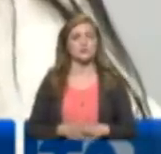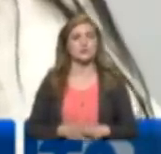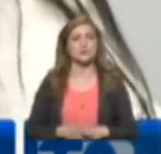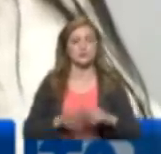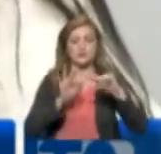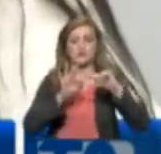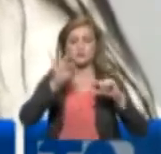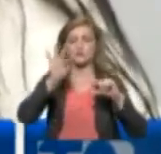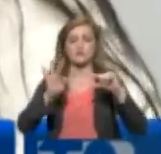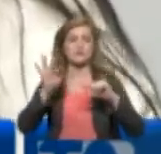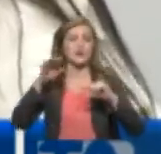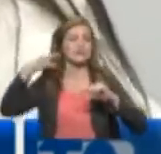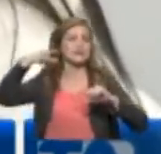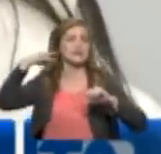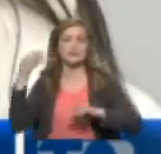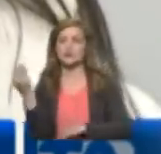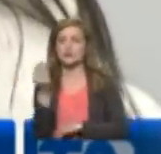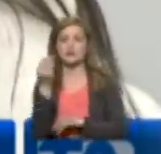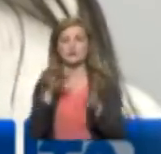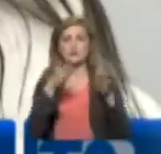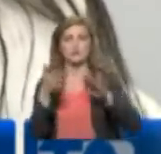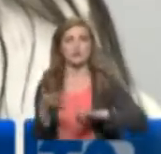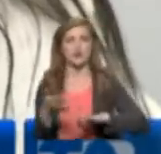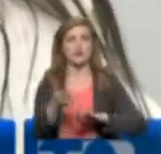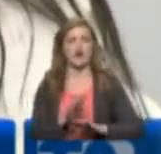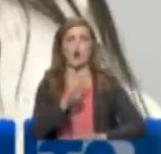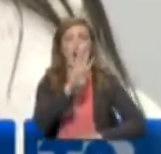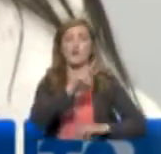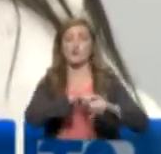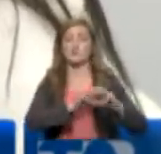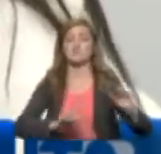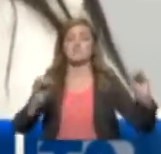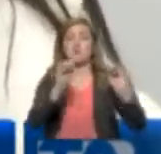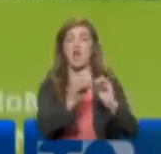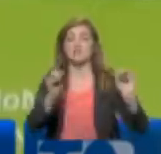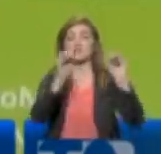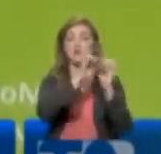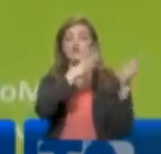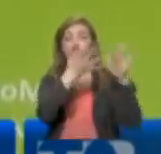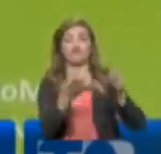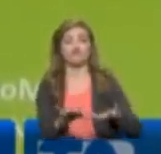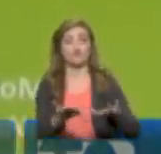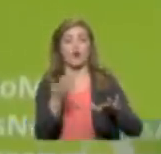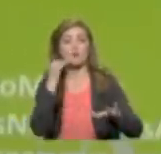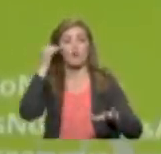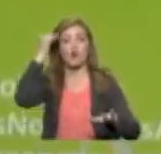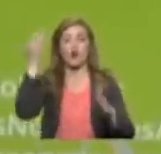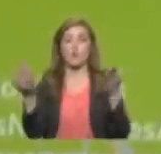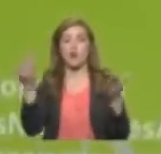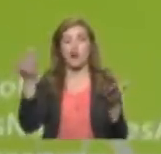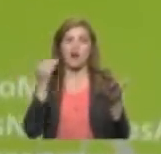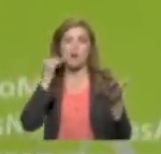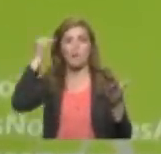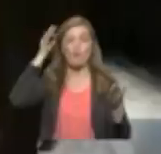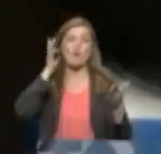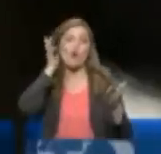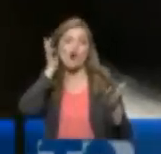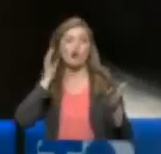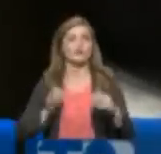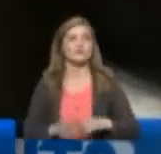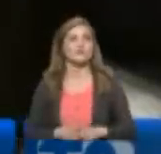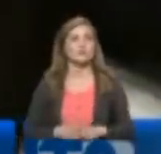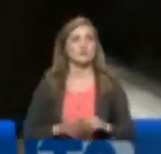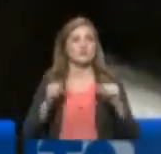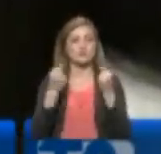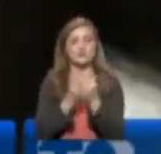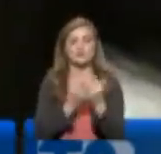materna en niñas y adolescentes es cuatro veces mayor que mujeres adultas este colectivo son niñas no madres llegó hasta